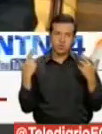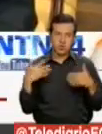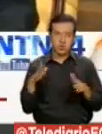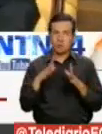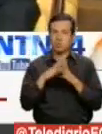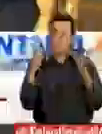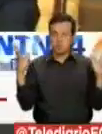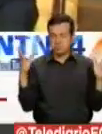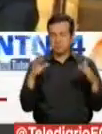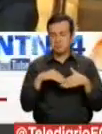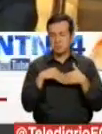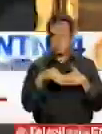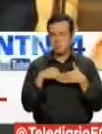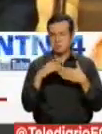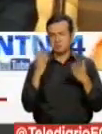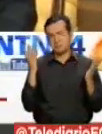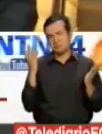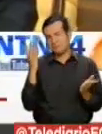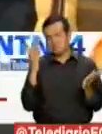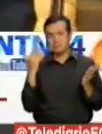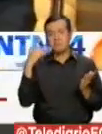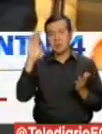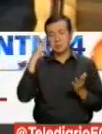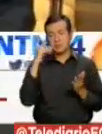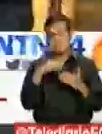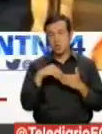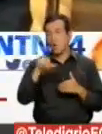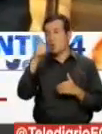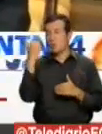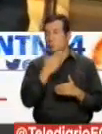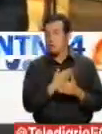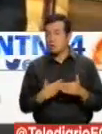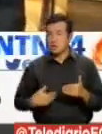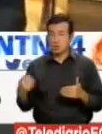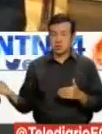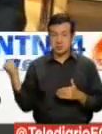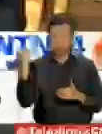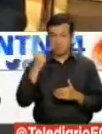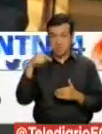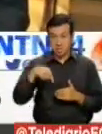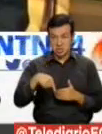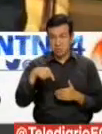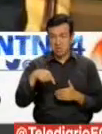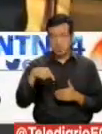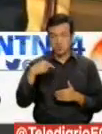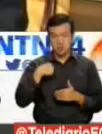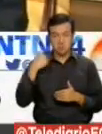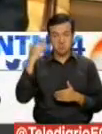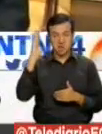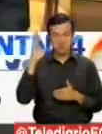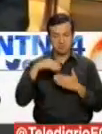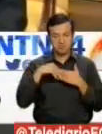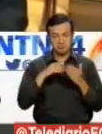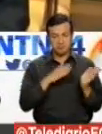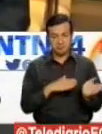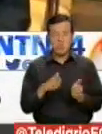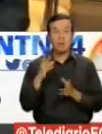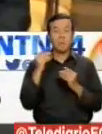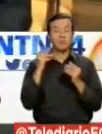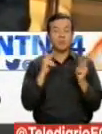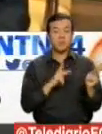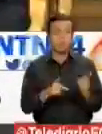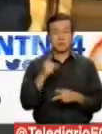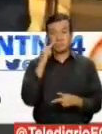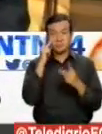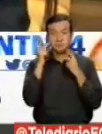gran flexibilidad, pero probablemente tengo más flexibilidad que cualquier otro hombre que haya estado en esta oficina. Entonces vamos a ver, hay muchos planes,